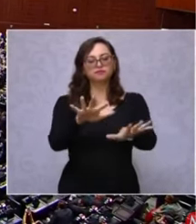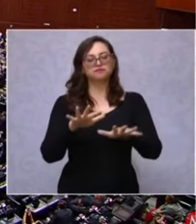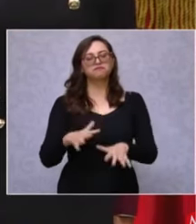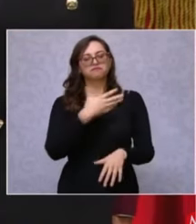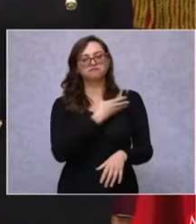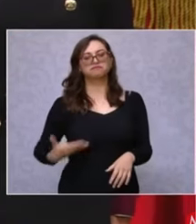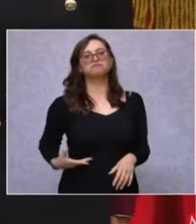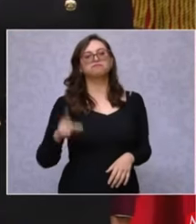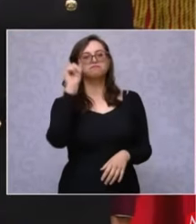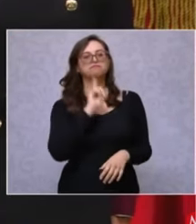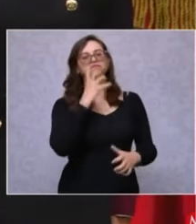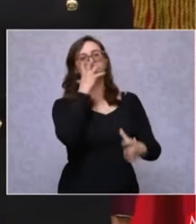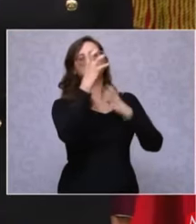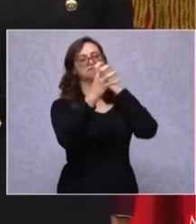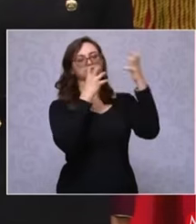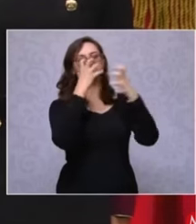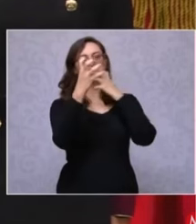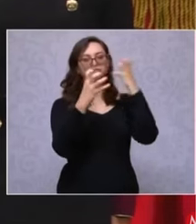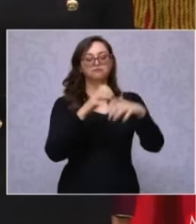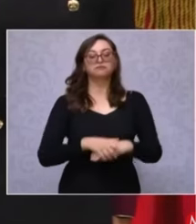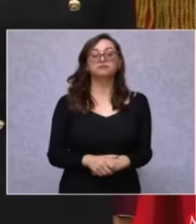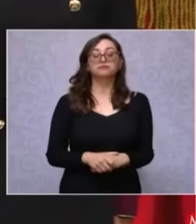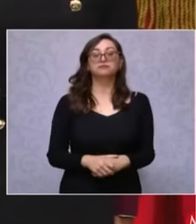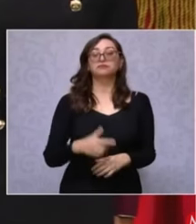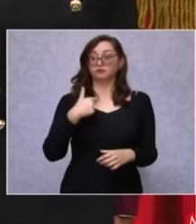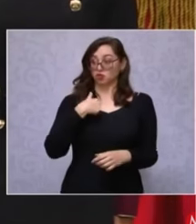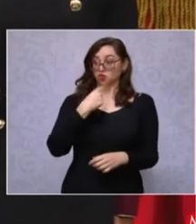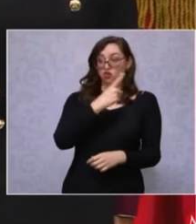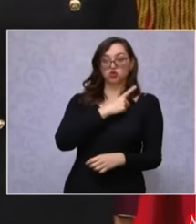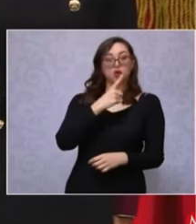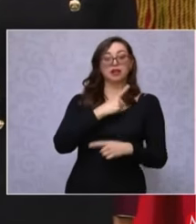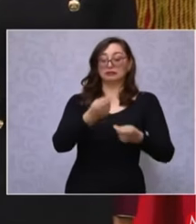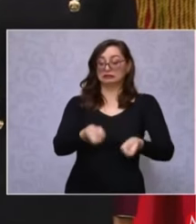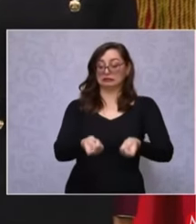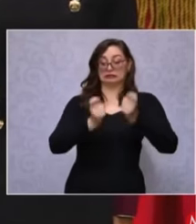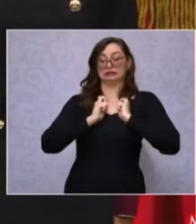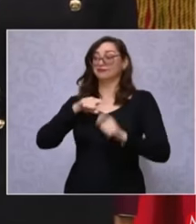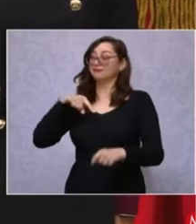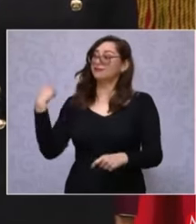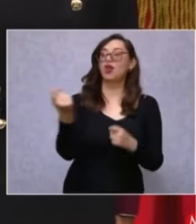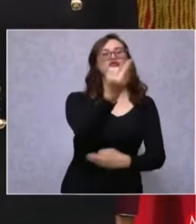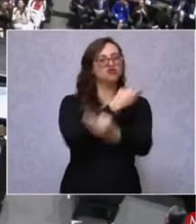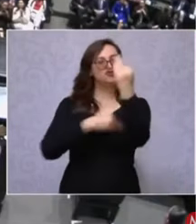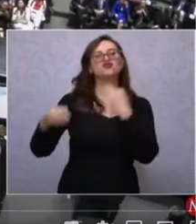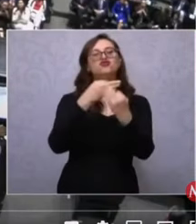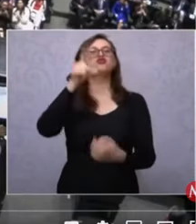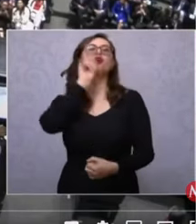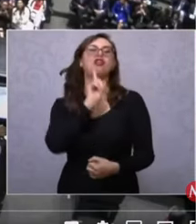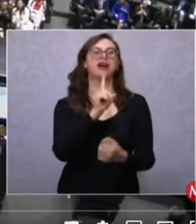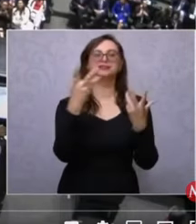Y digo, llegamos, porque no llegó sola. Llegamos todas.